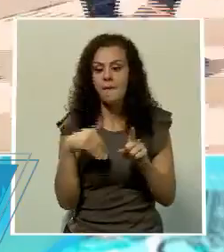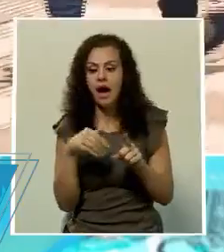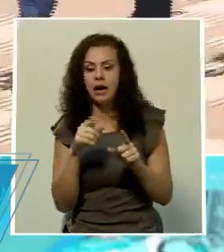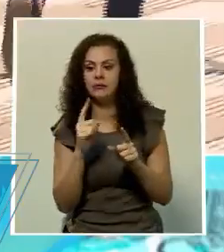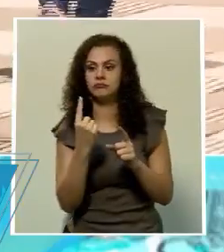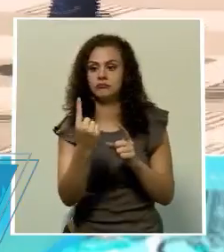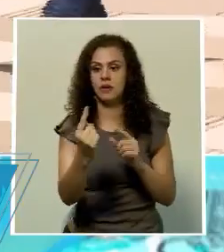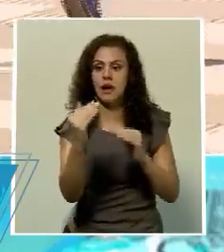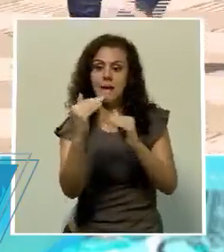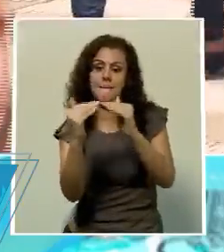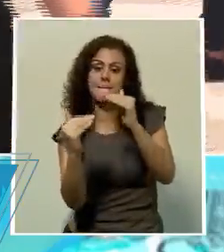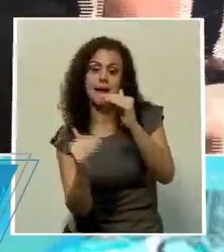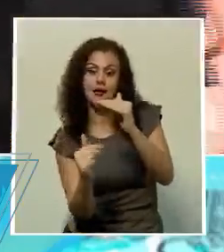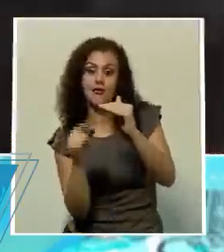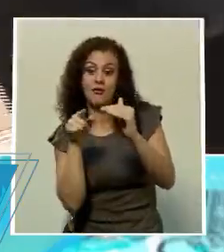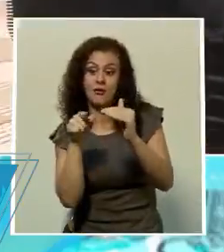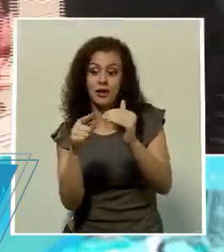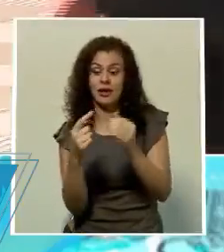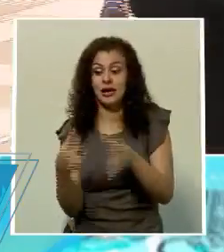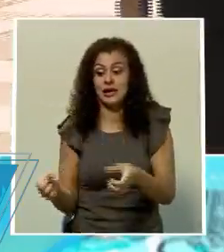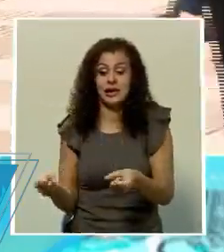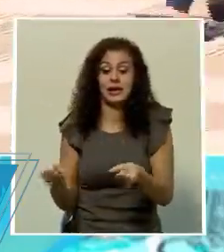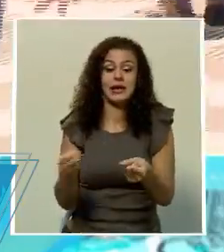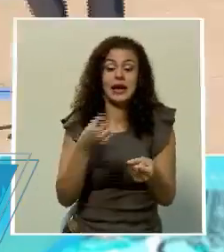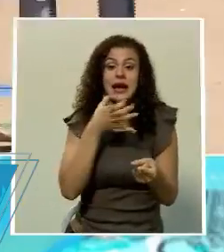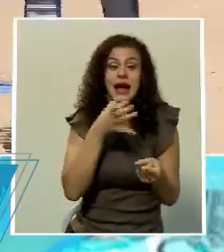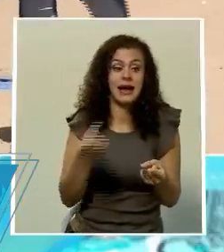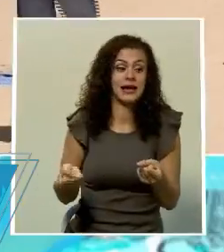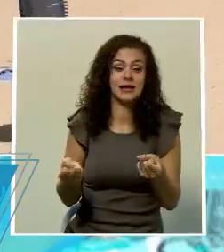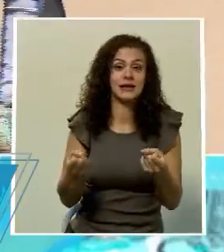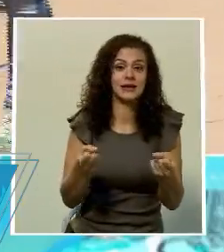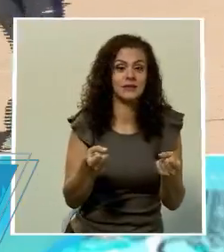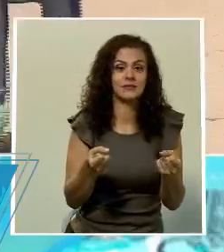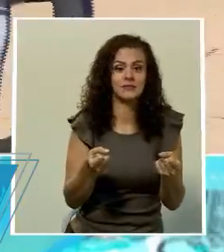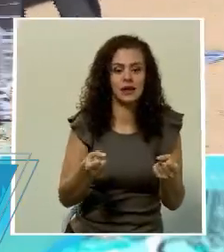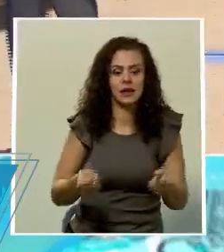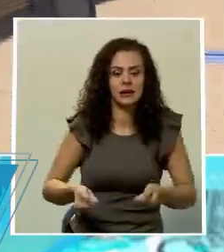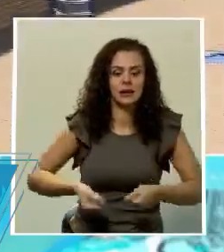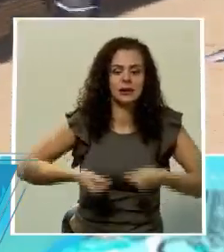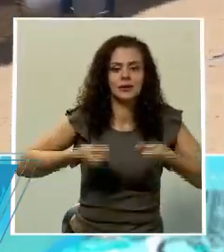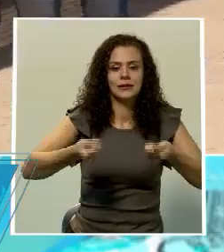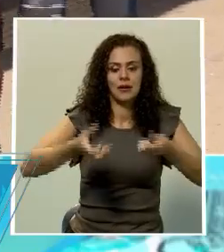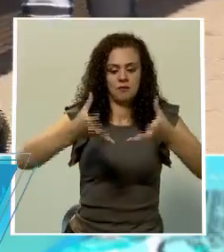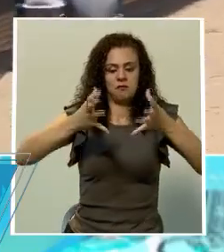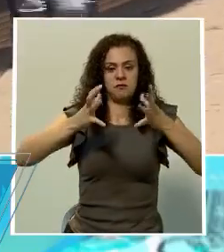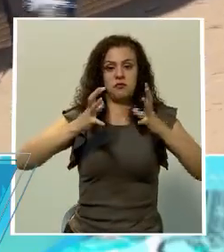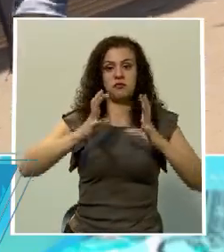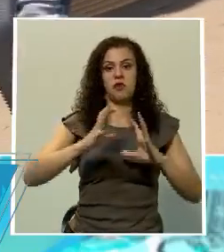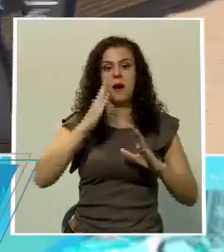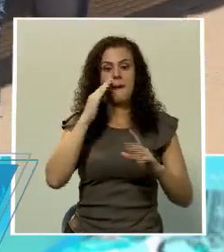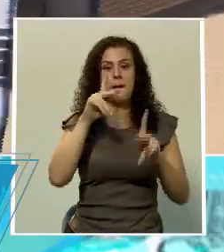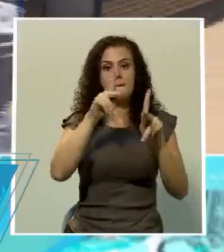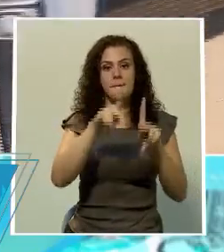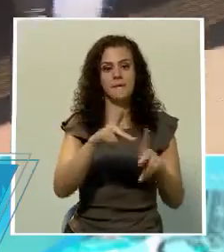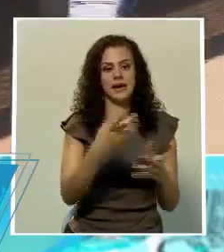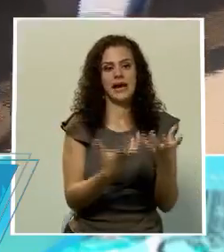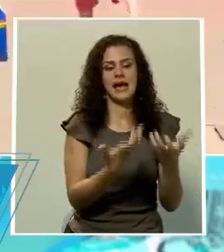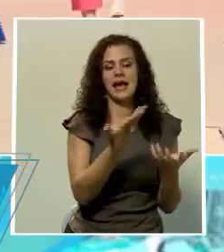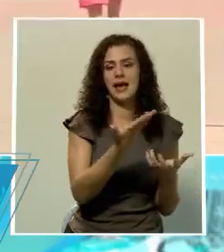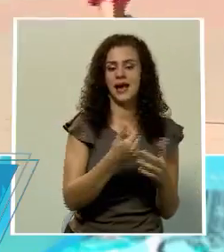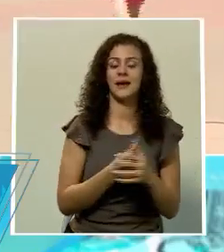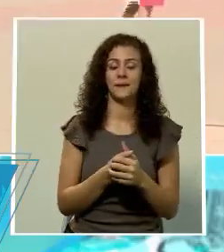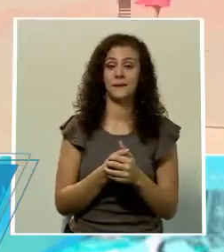un hermano que es menor de edad y que es el que está transportando el líquido caliente y se vierte sobre la persona que se